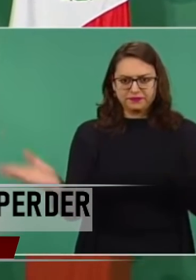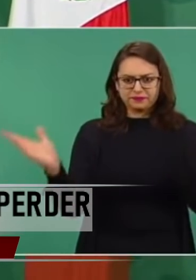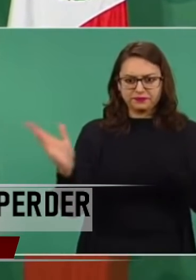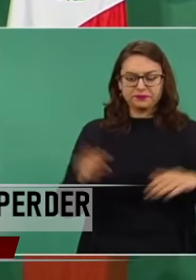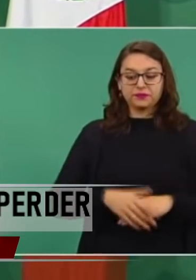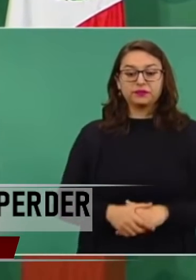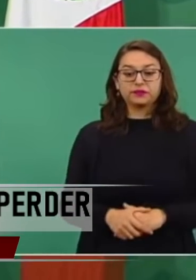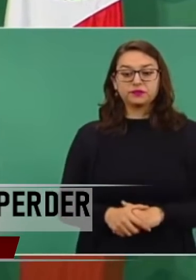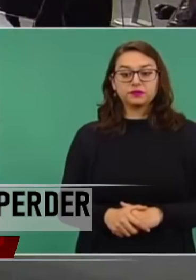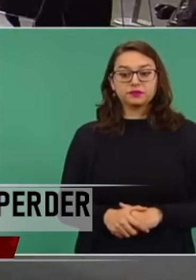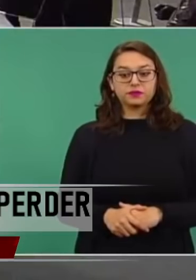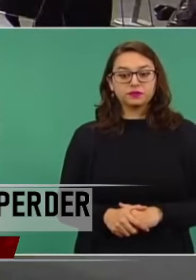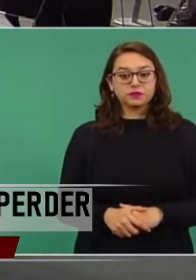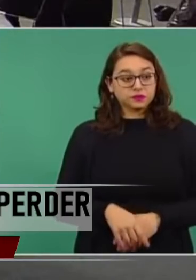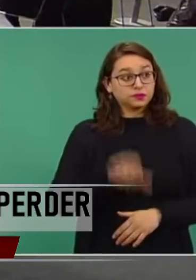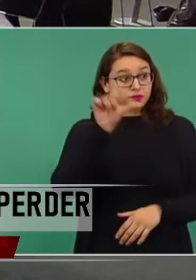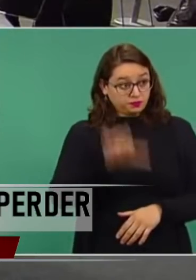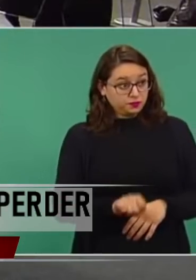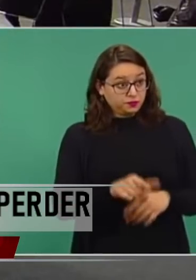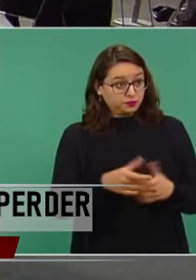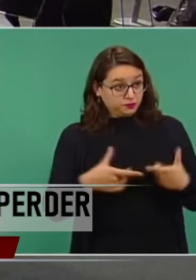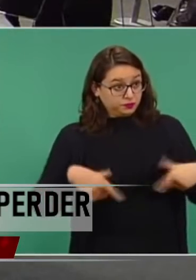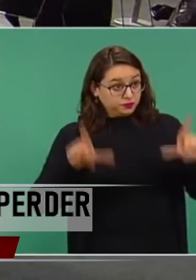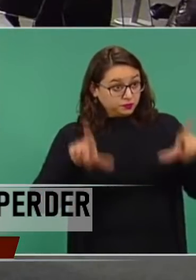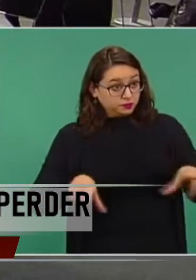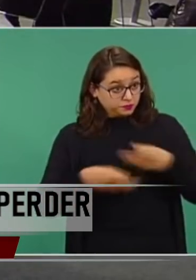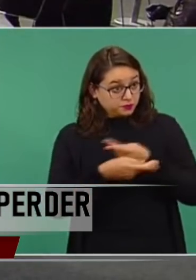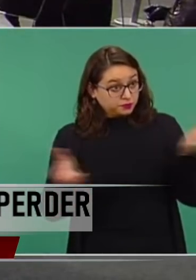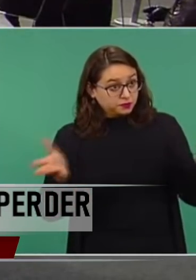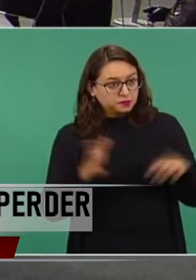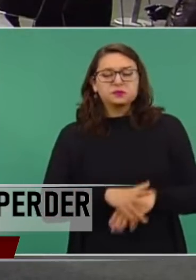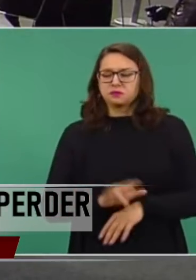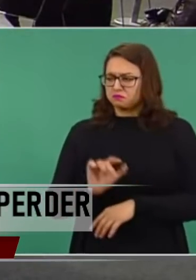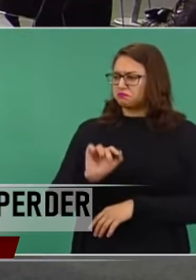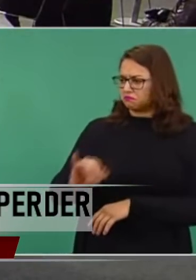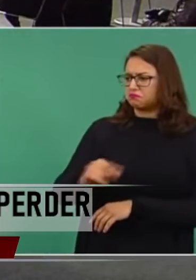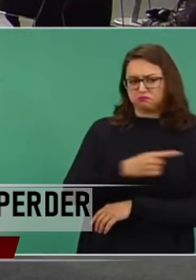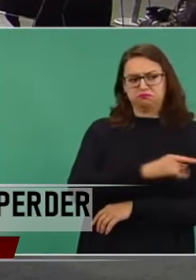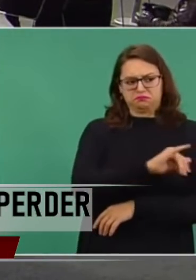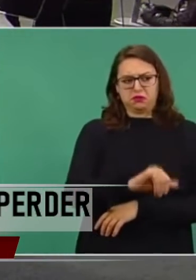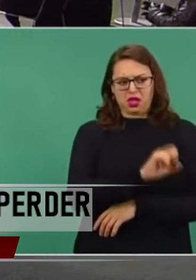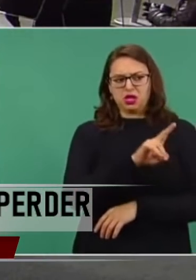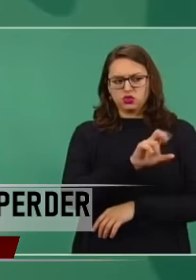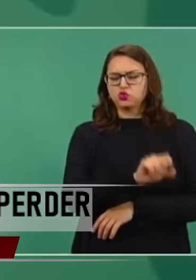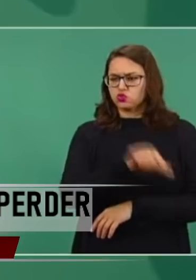¿hoy mismo van a a publicar? sí hoy mismo se las entregan a ustedes